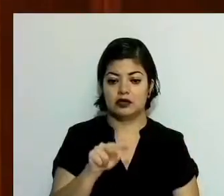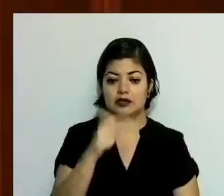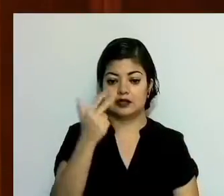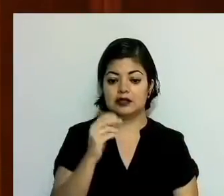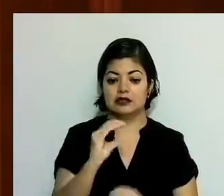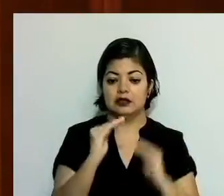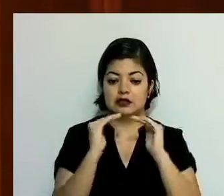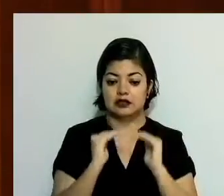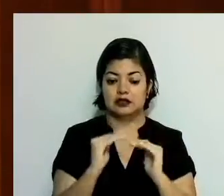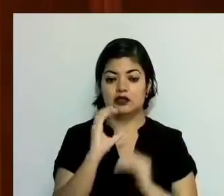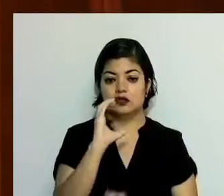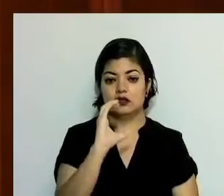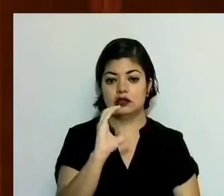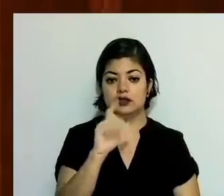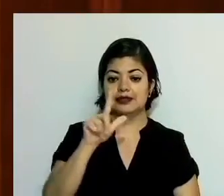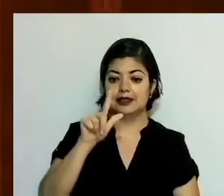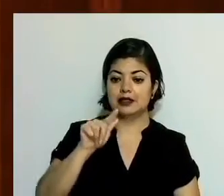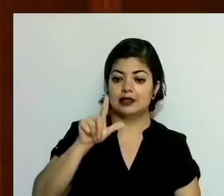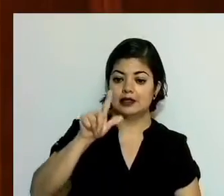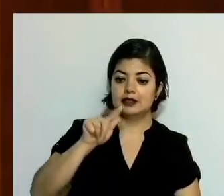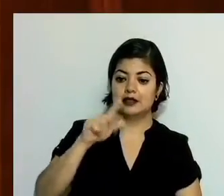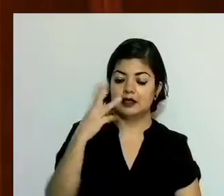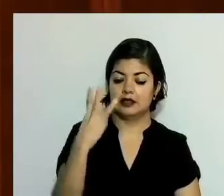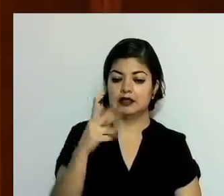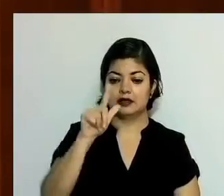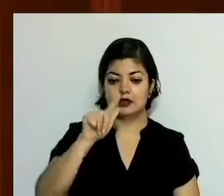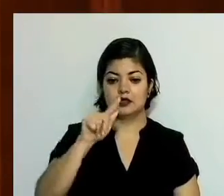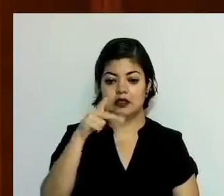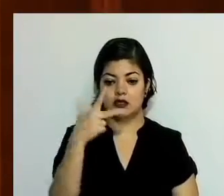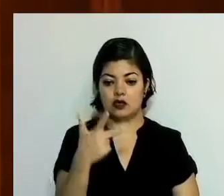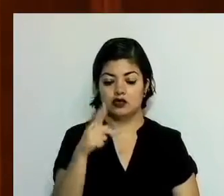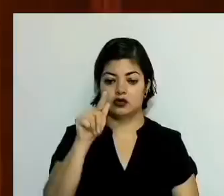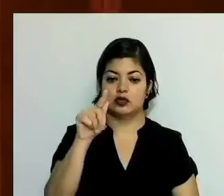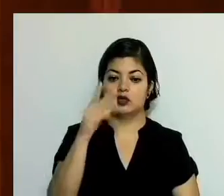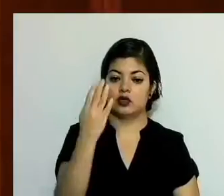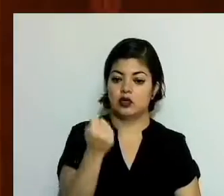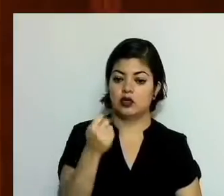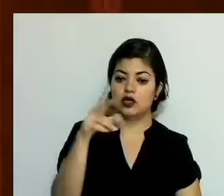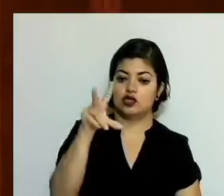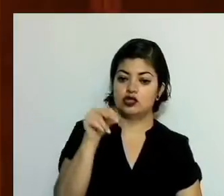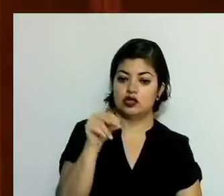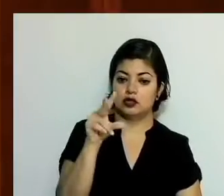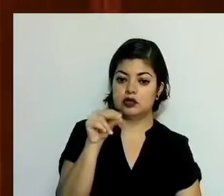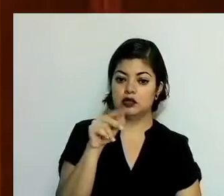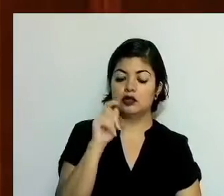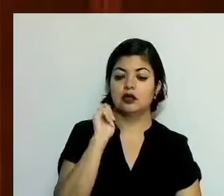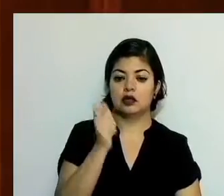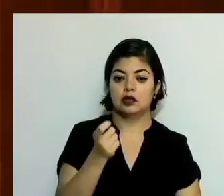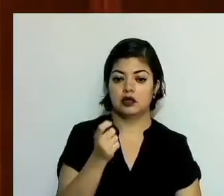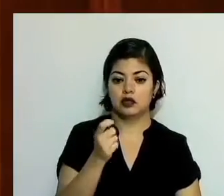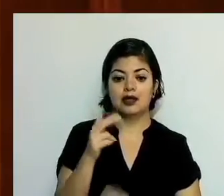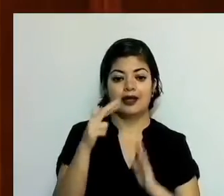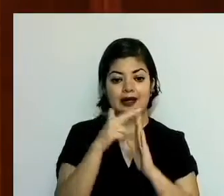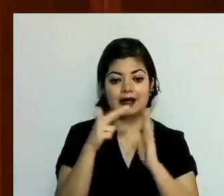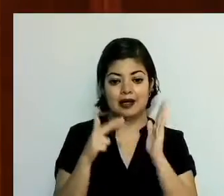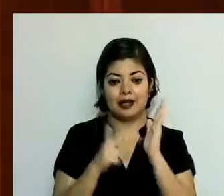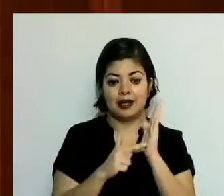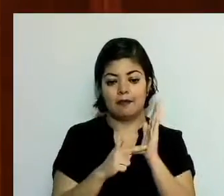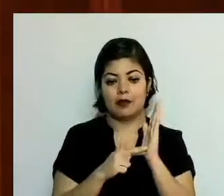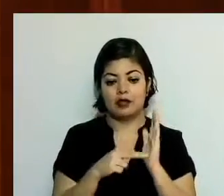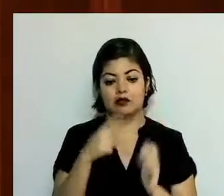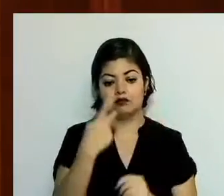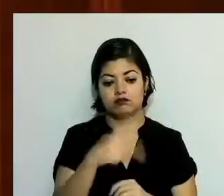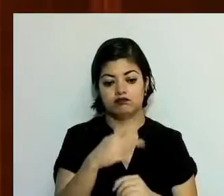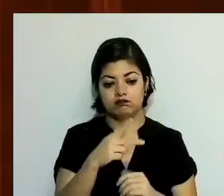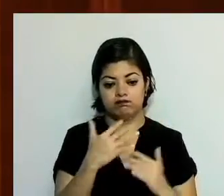C, 70, 73, 78, 79 y 80 del reglamento de este Poder Legislativo del